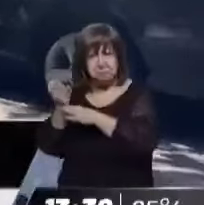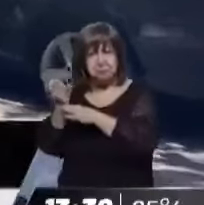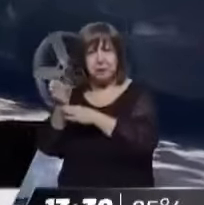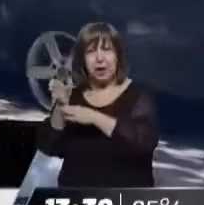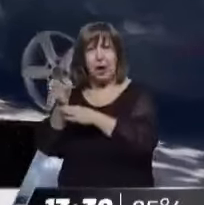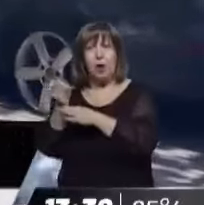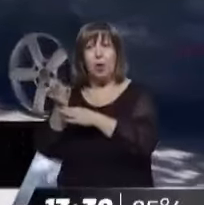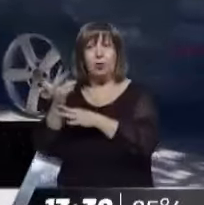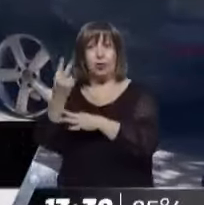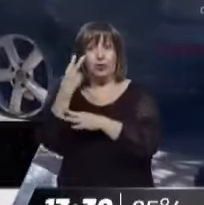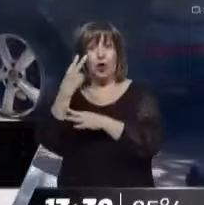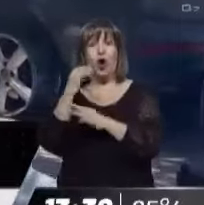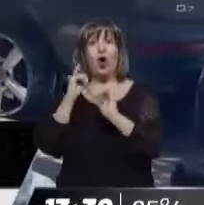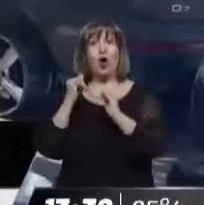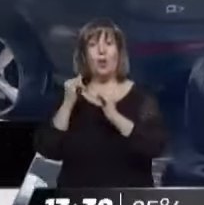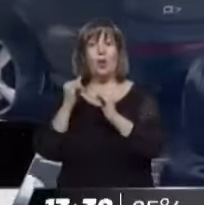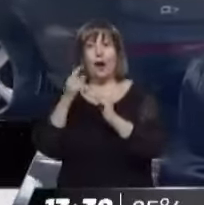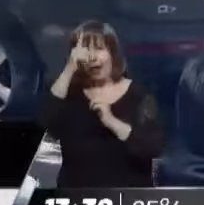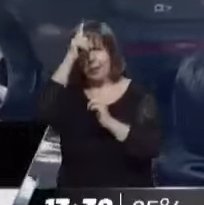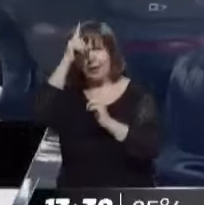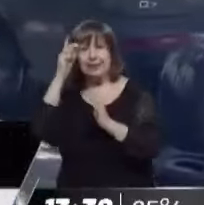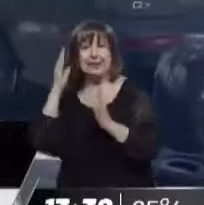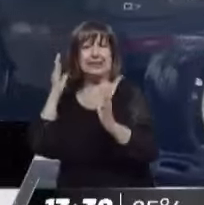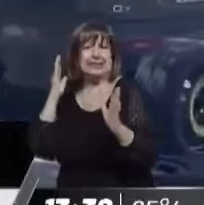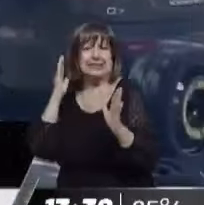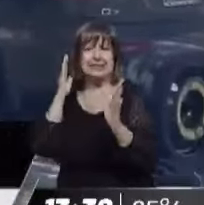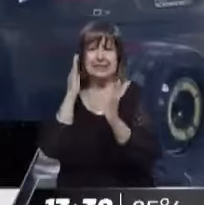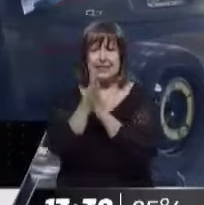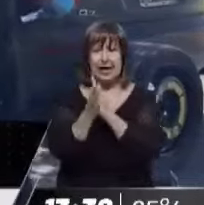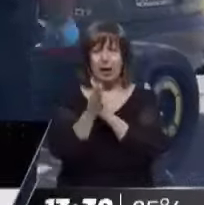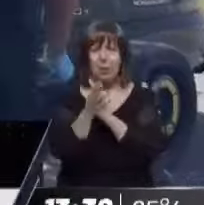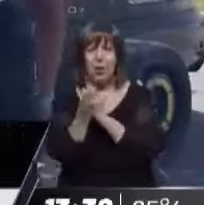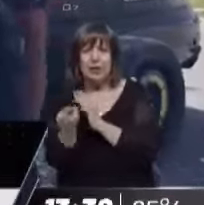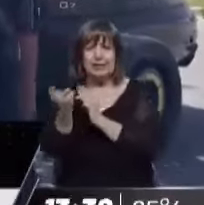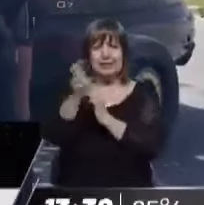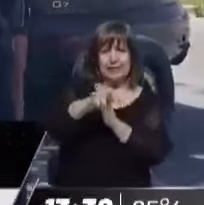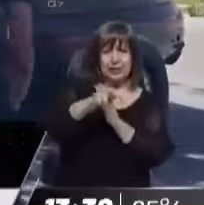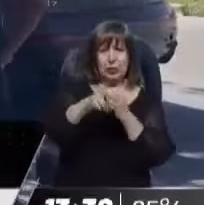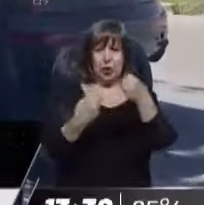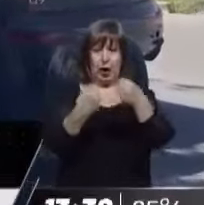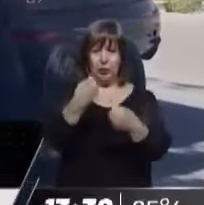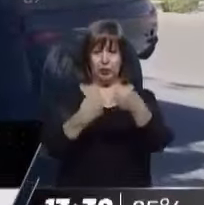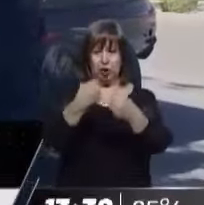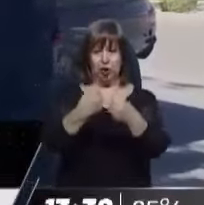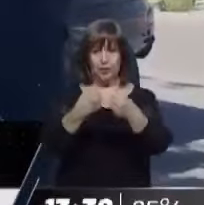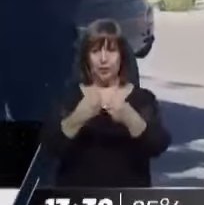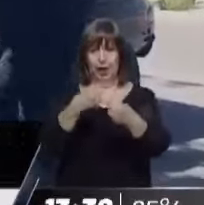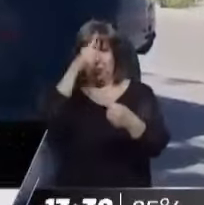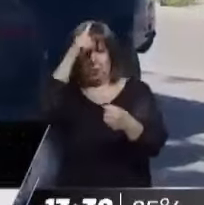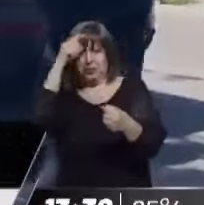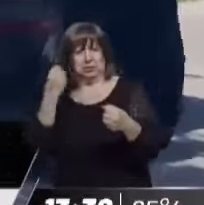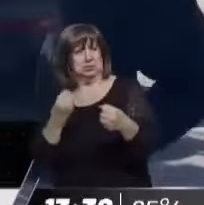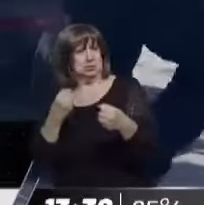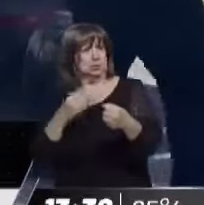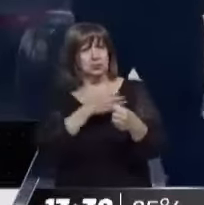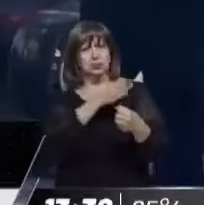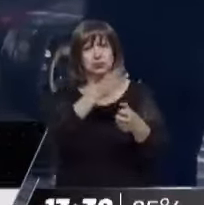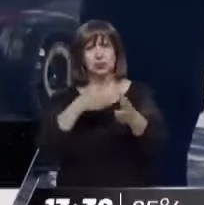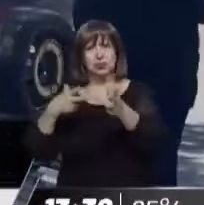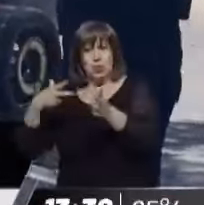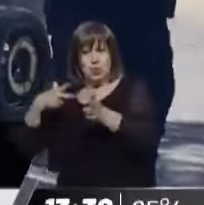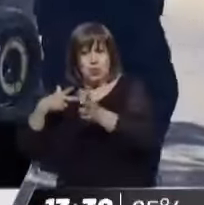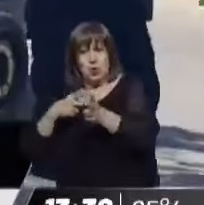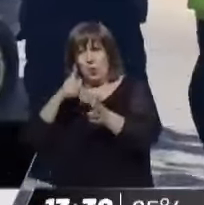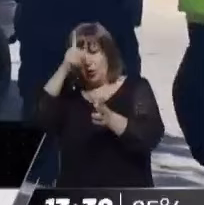persecución. Claro, claro. Sí, así comienza y llega hasta acá,